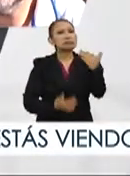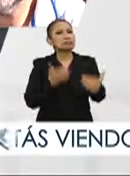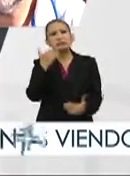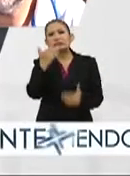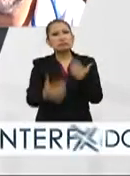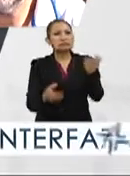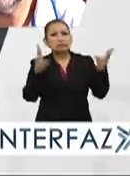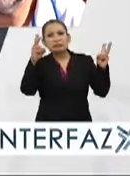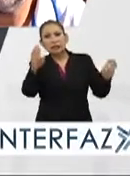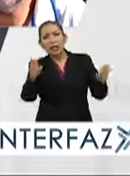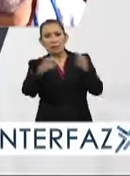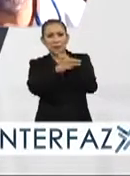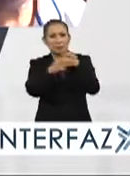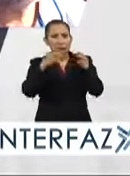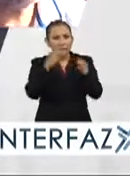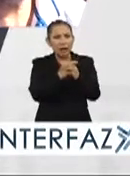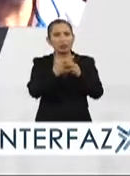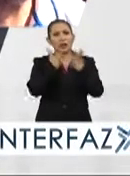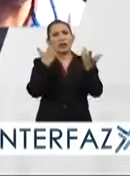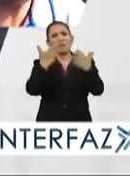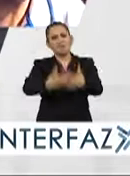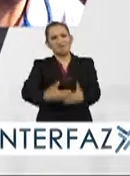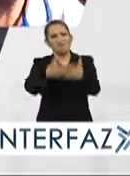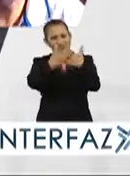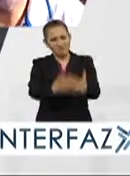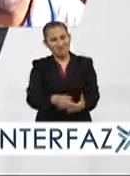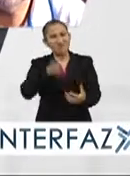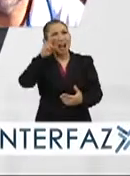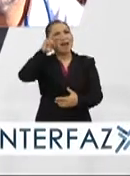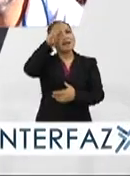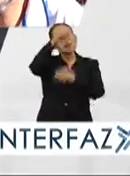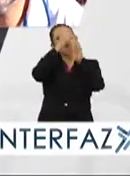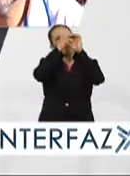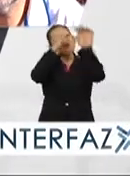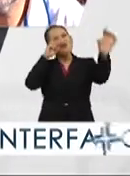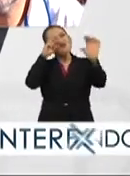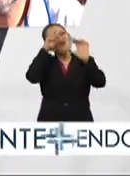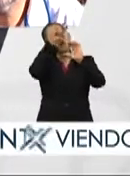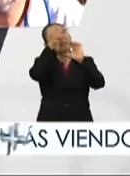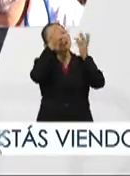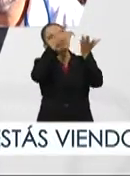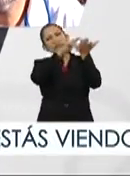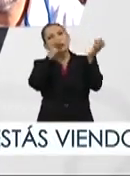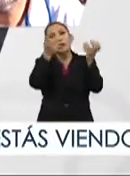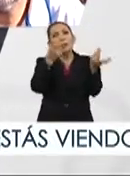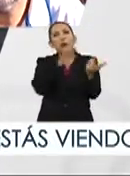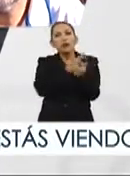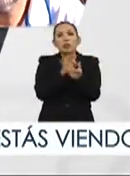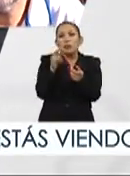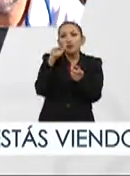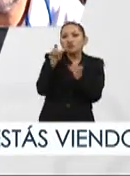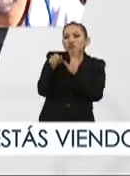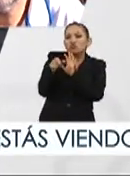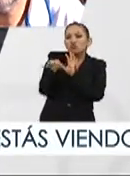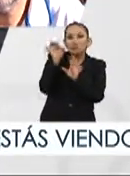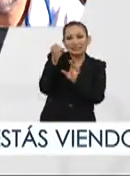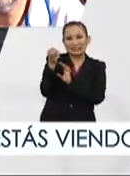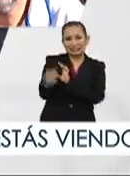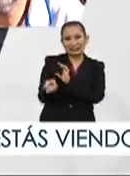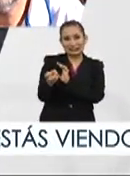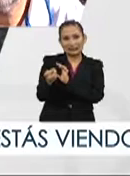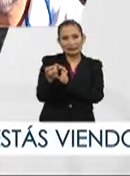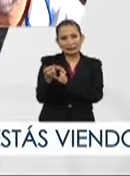en cuanto también a instrumentación para poder observar este tipo de fenómenos. ¿Qué es lo que se podría resaltar, por ejemplo, en